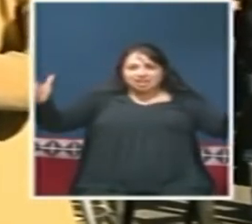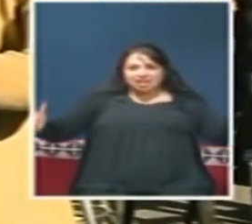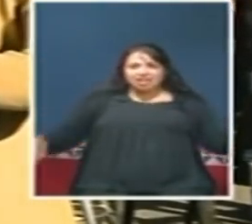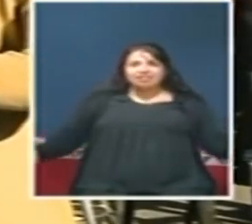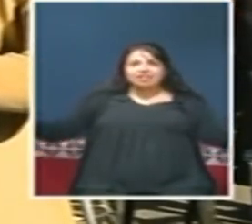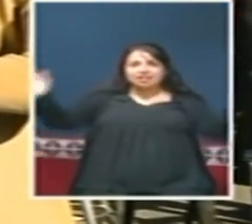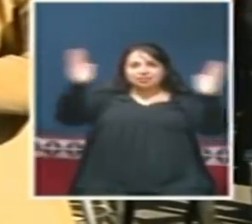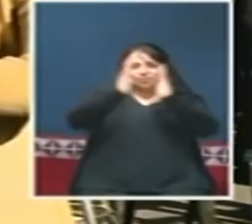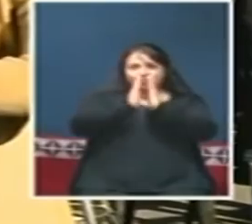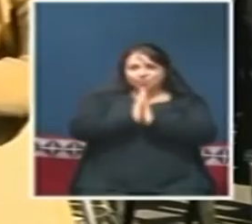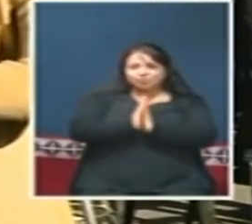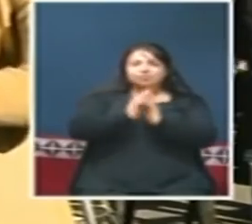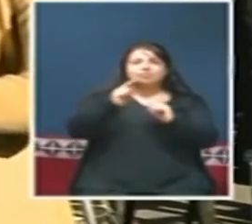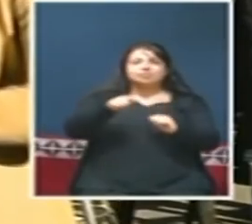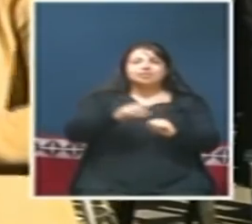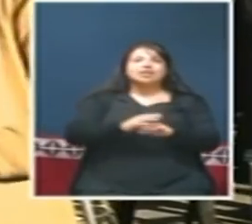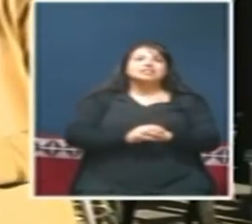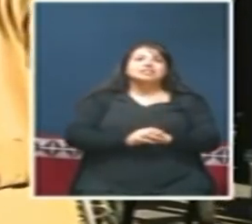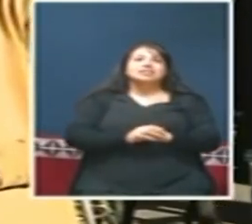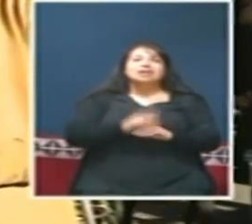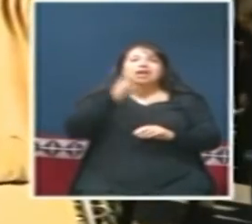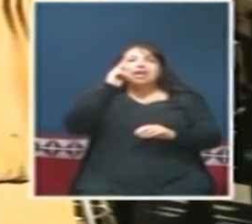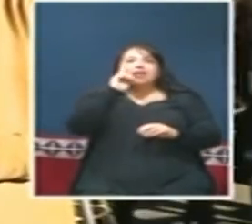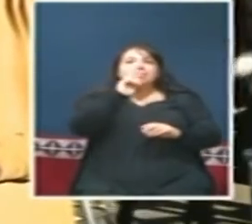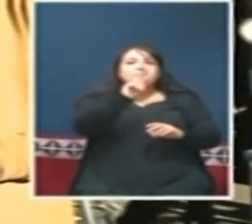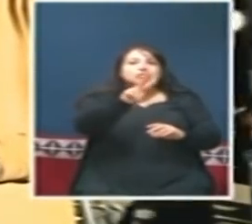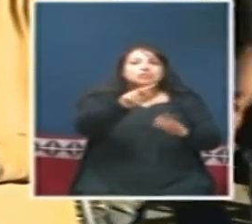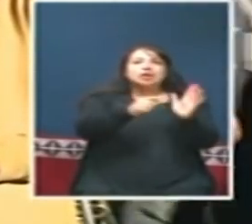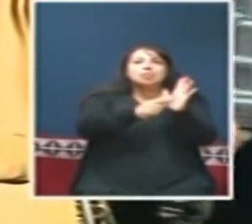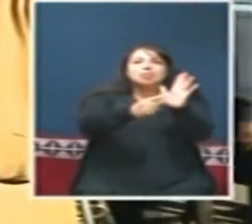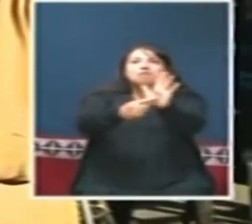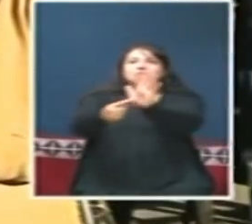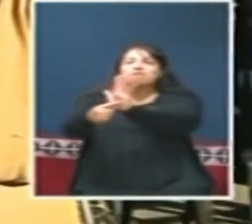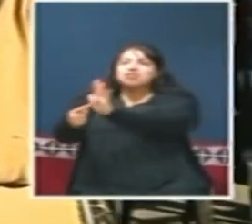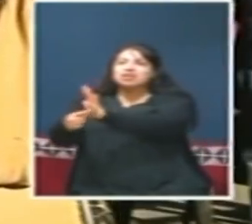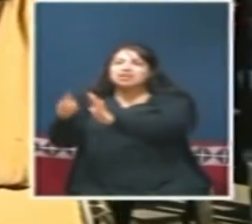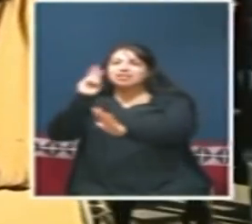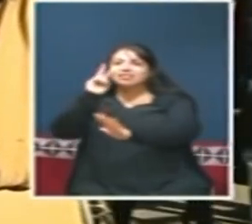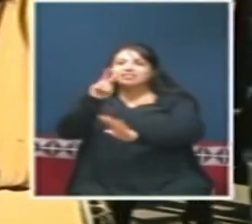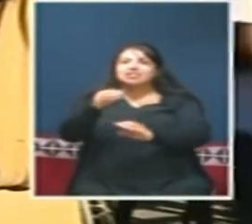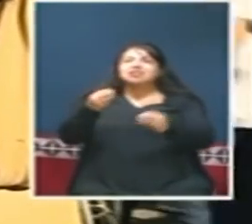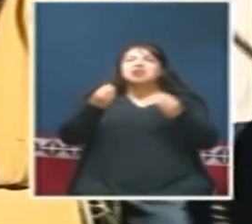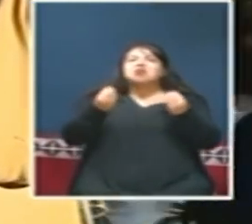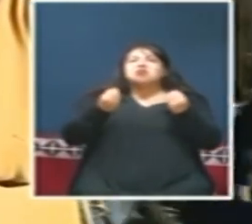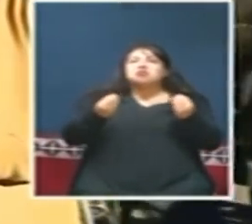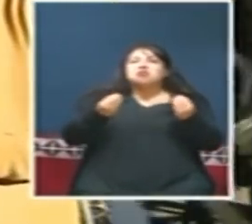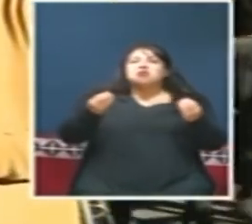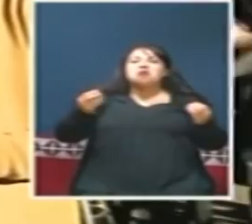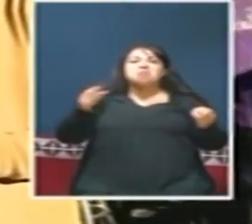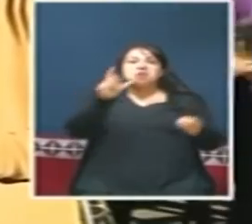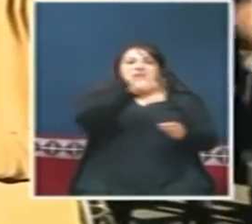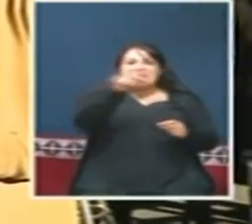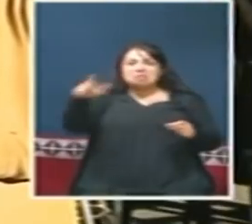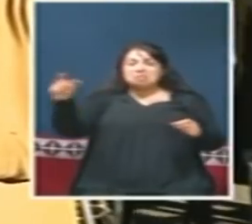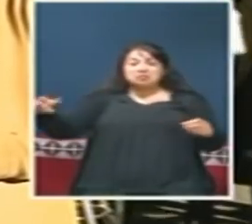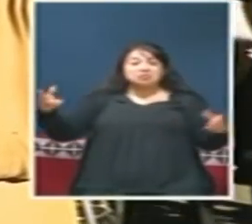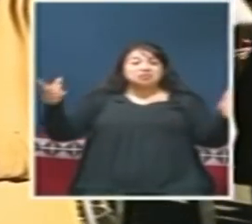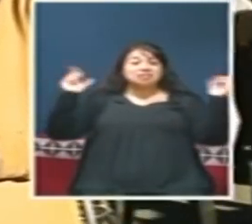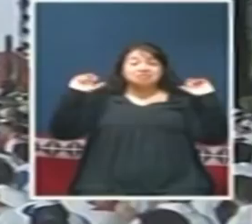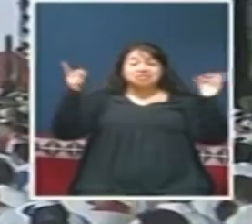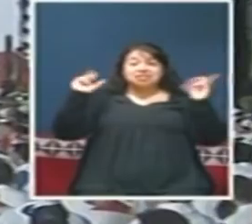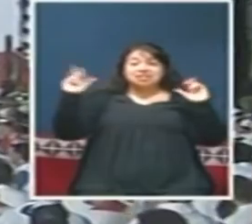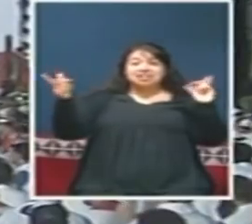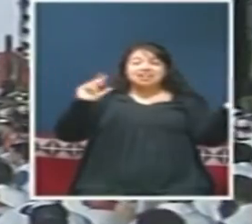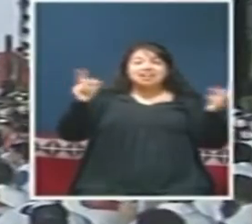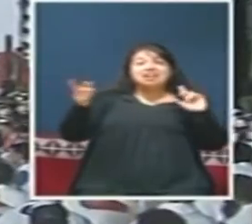ir mostrando un poco cómo se está viviendo este momento, cómo la gente está festejando cada uno de los momentos